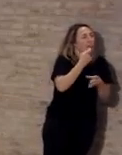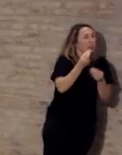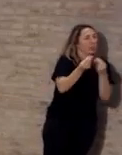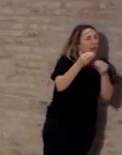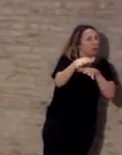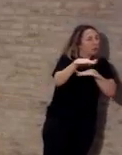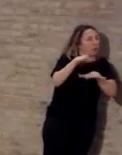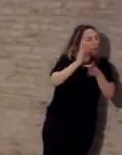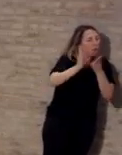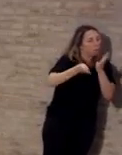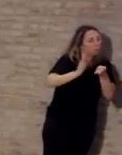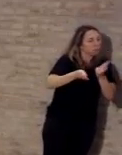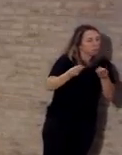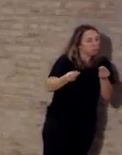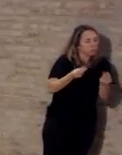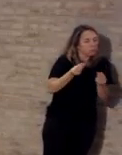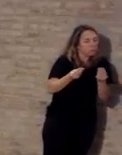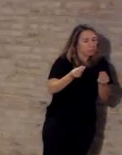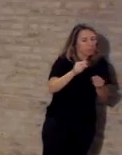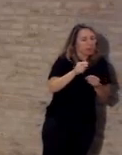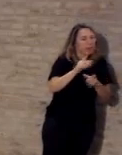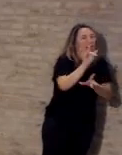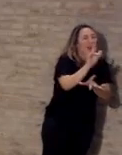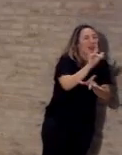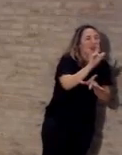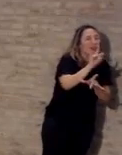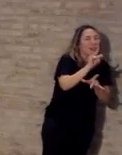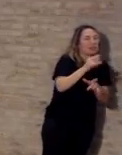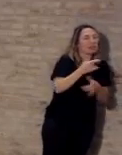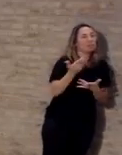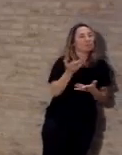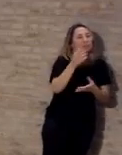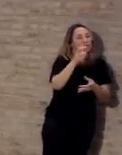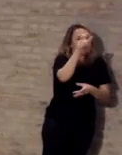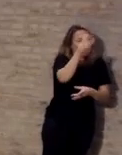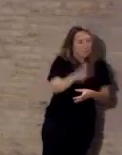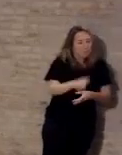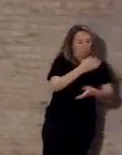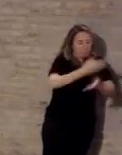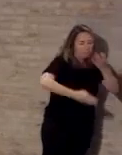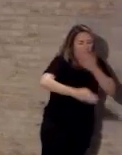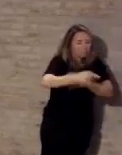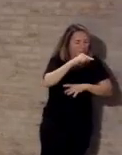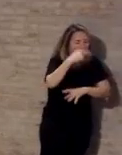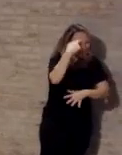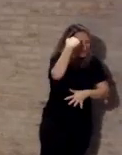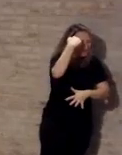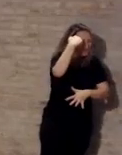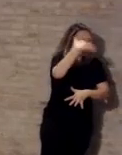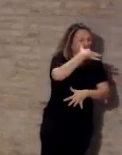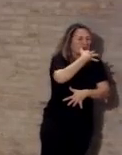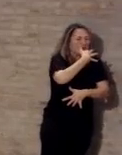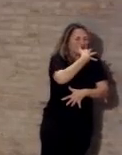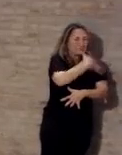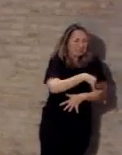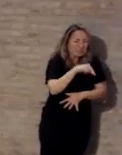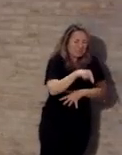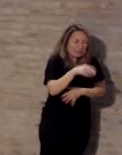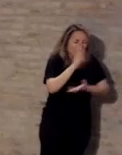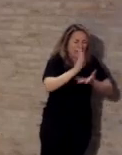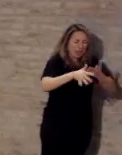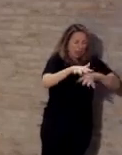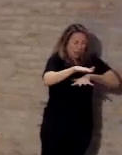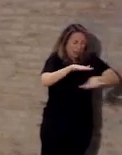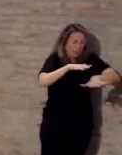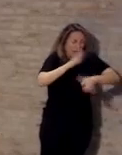advertir situaciones de violencia muchas veces son complicadas no solamente para quienes tenemos una discapacidad entender que realmente estamos viviendo una situación